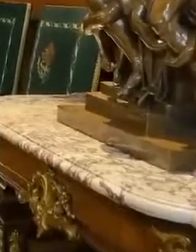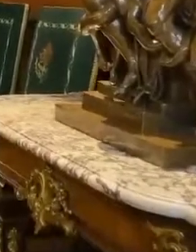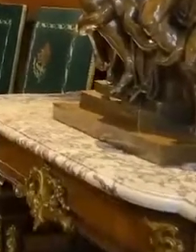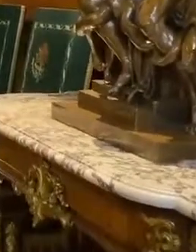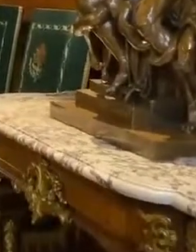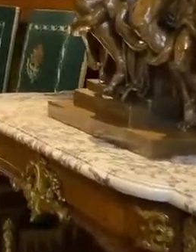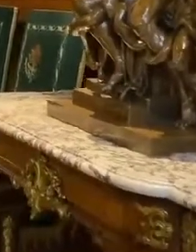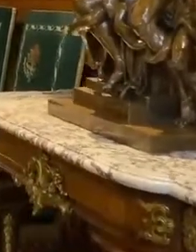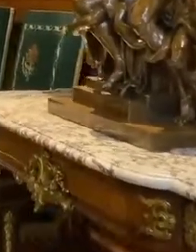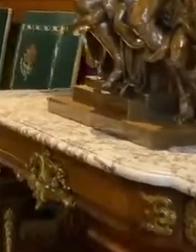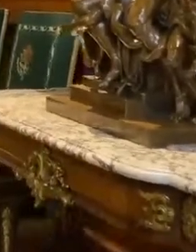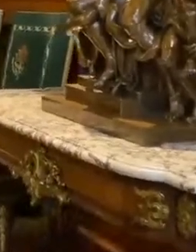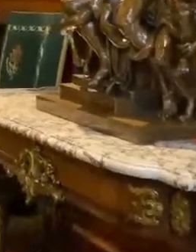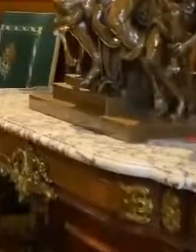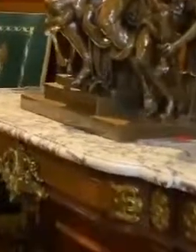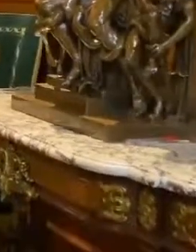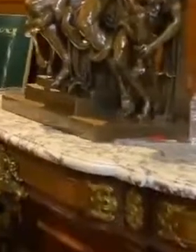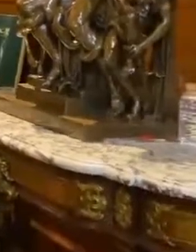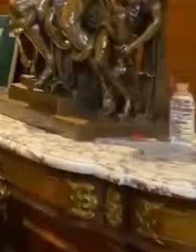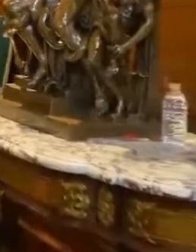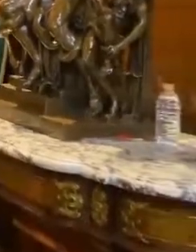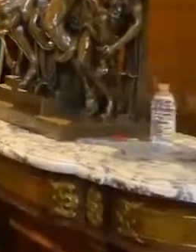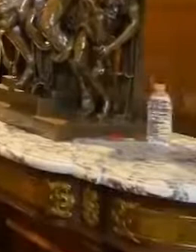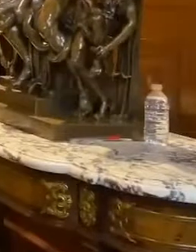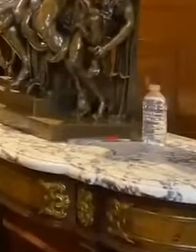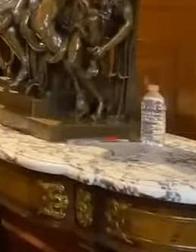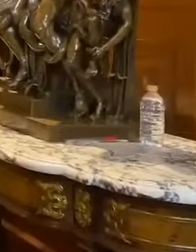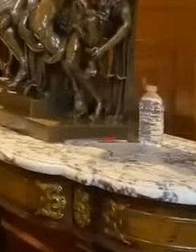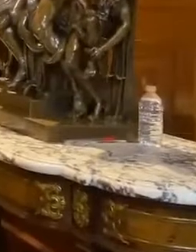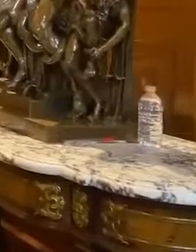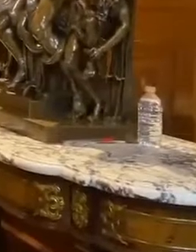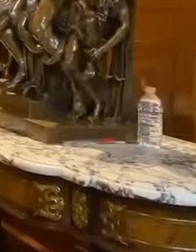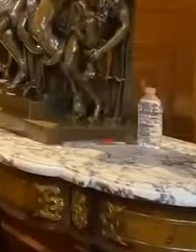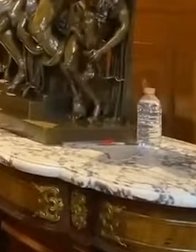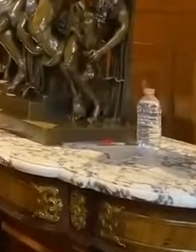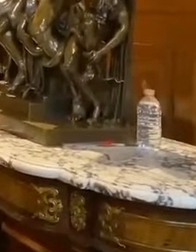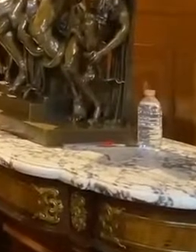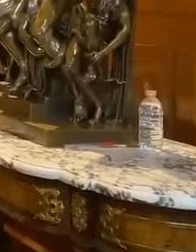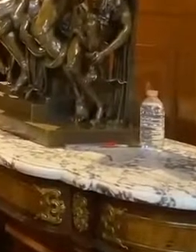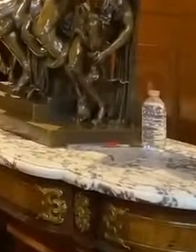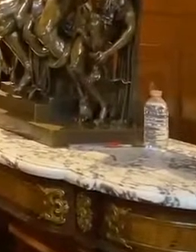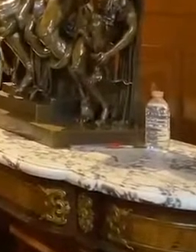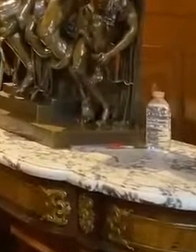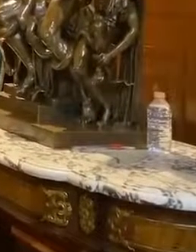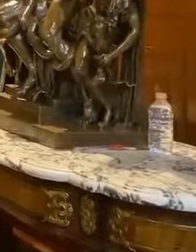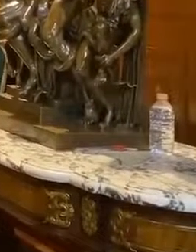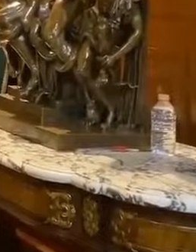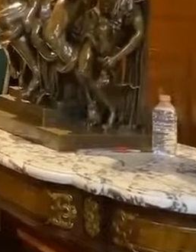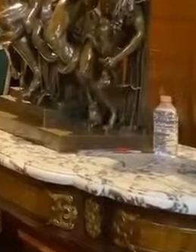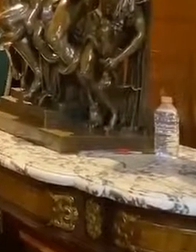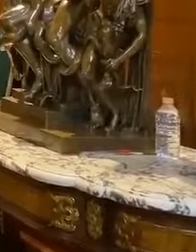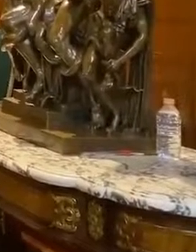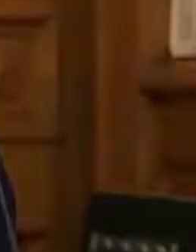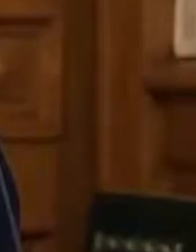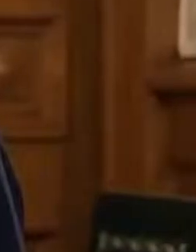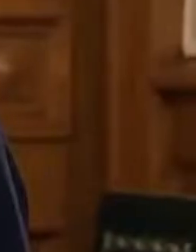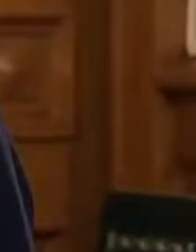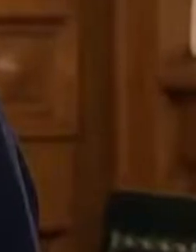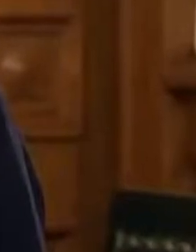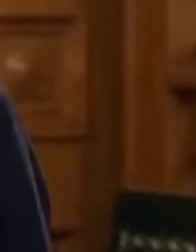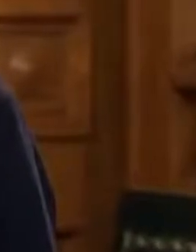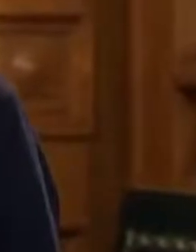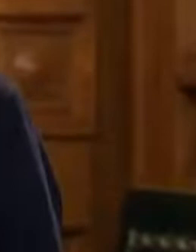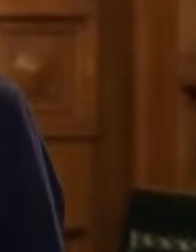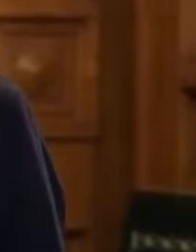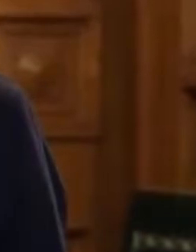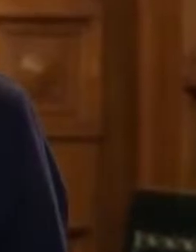aún con una primera dosis, a todos los adultos mayores de nuestro país. Ya saben